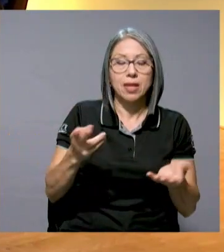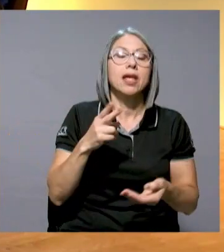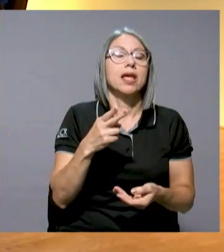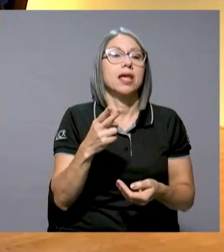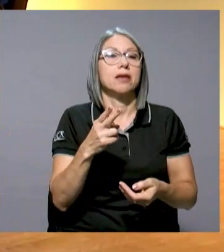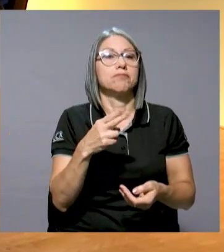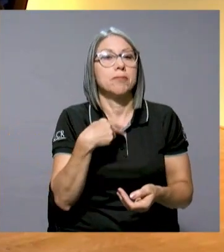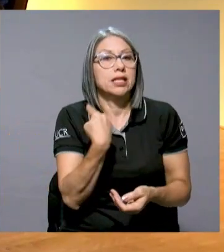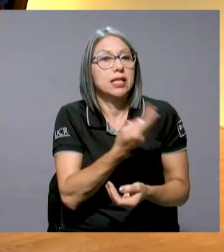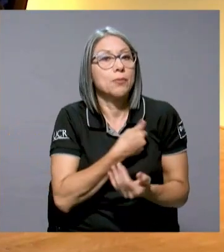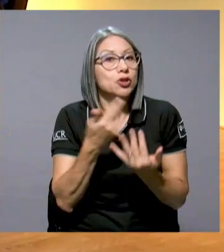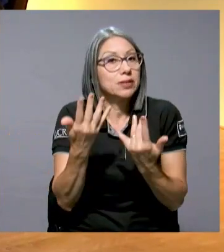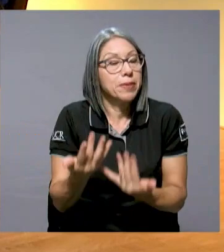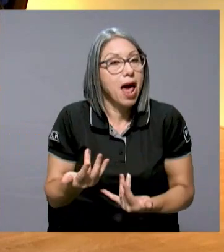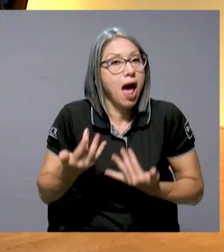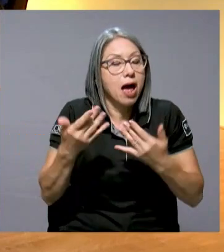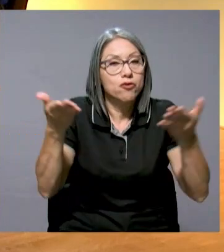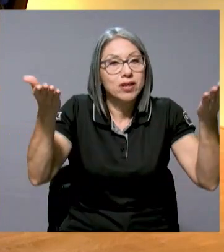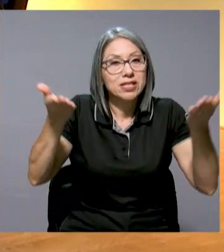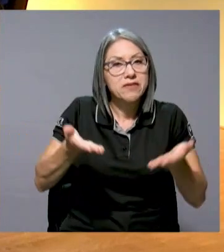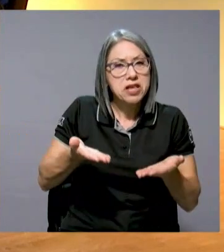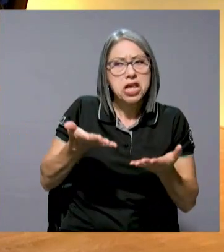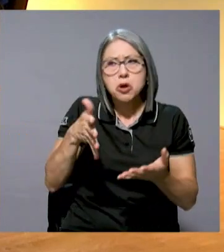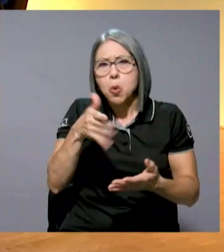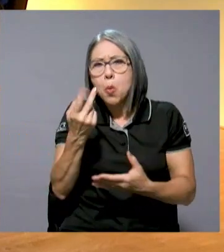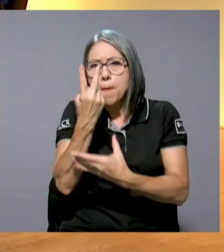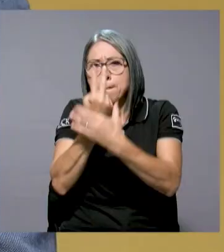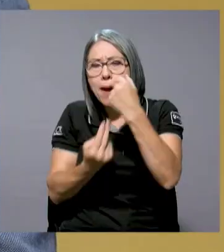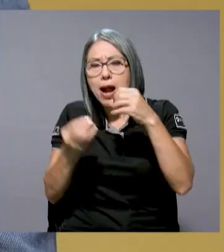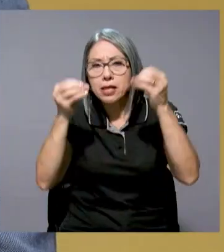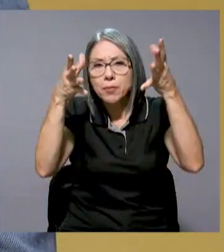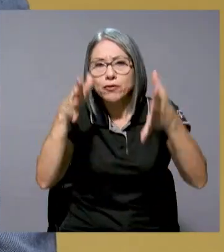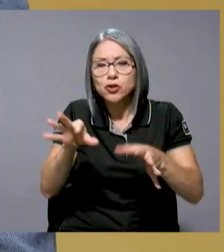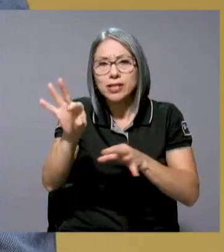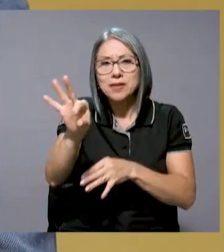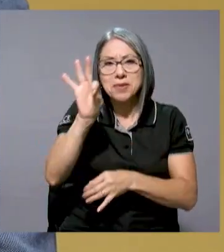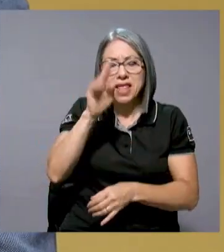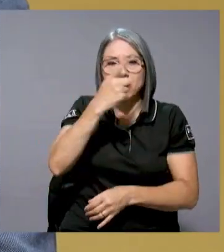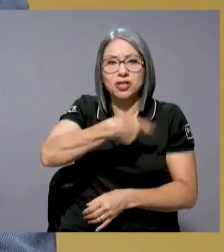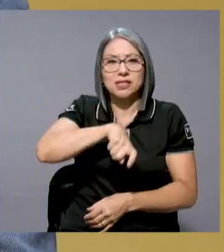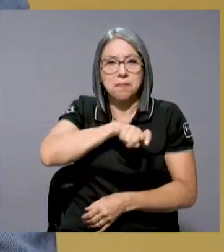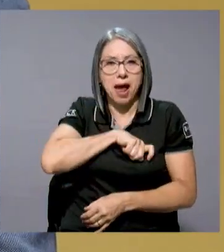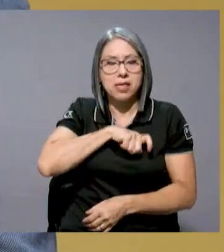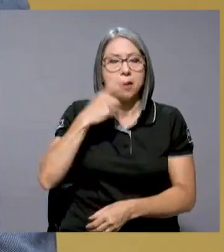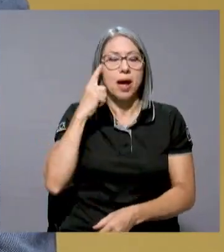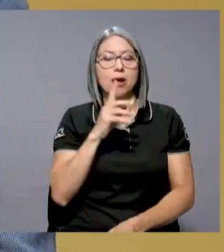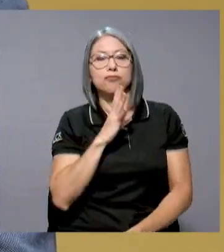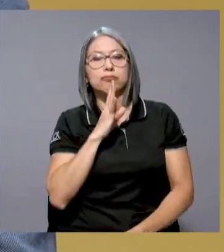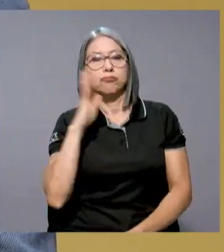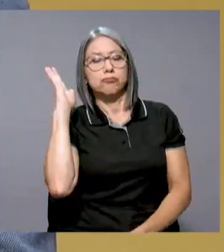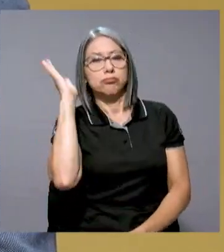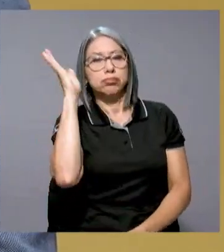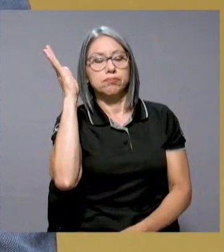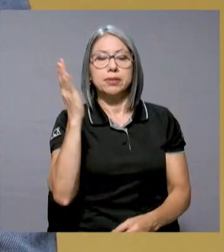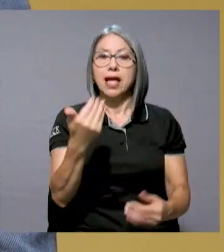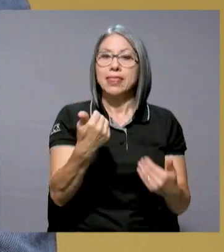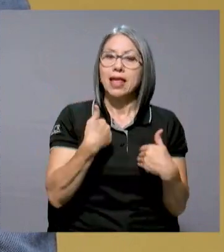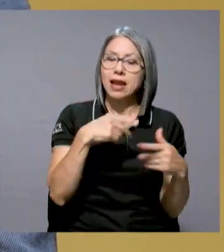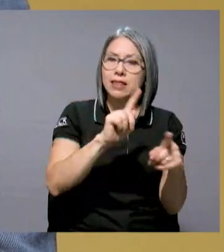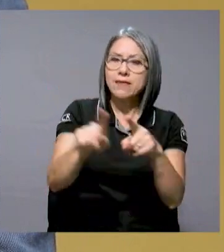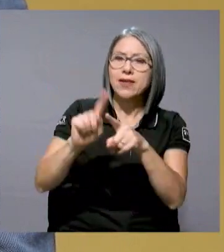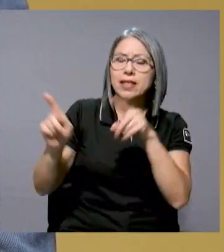esperando recibir también un par de profesores invitados de España como conferencistas. Vamos a tener diferentes